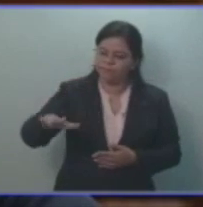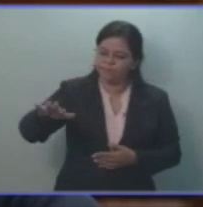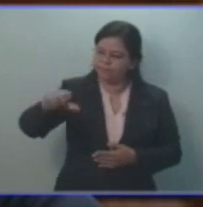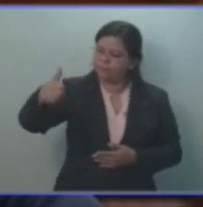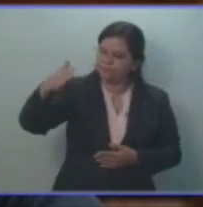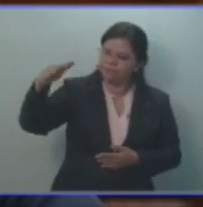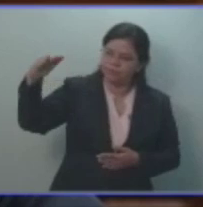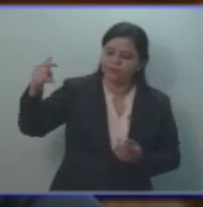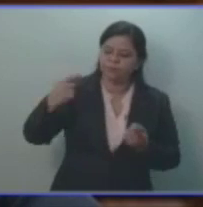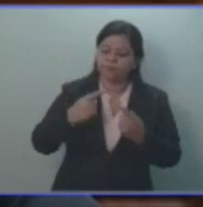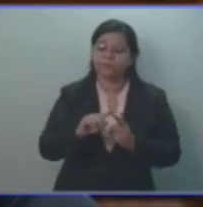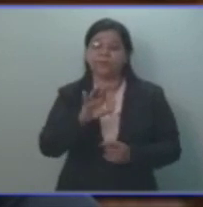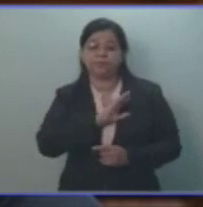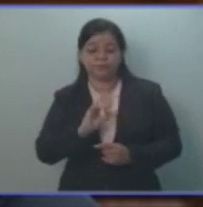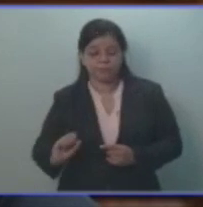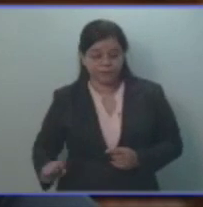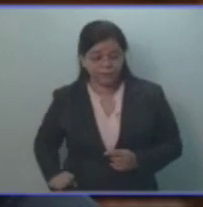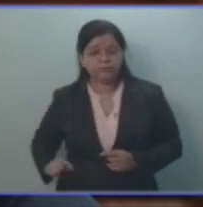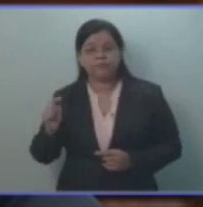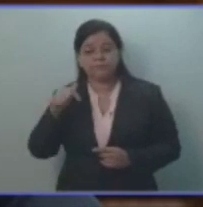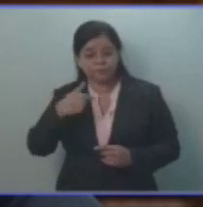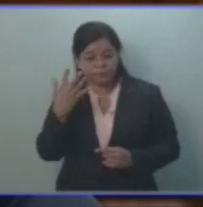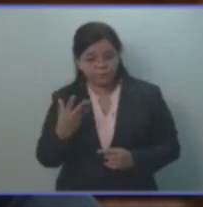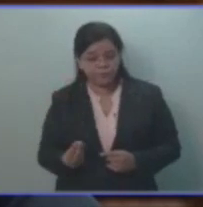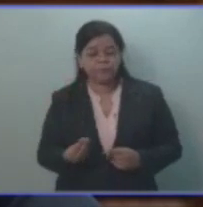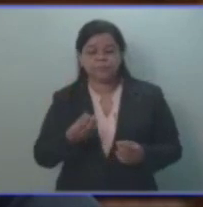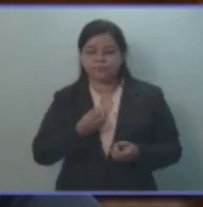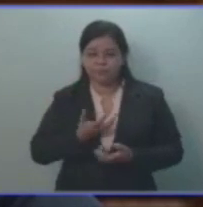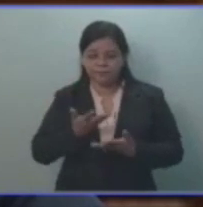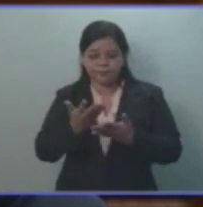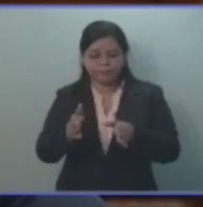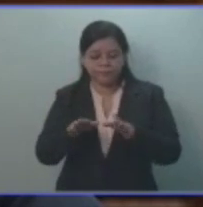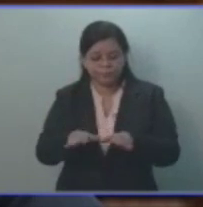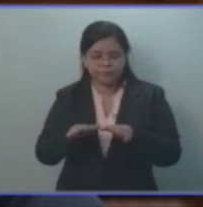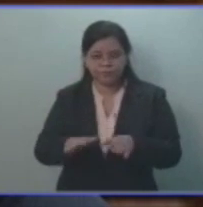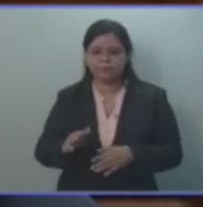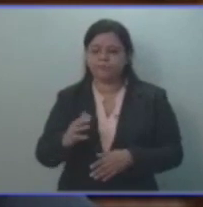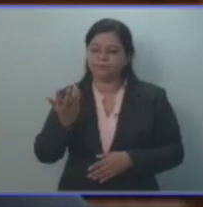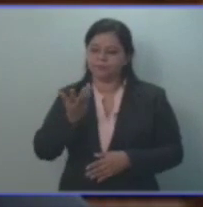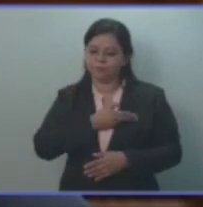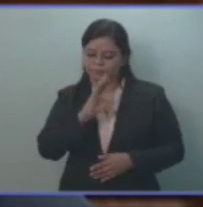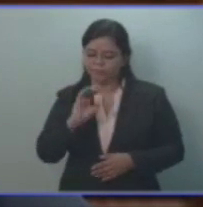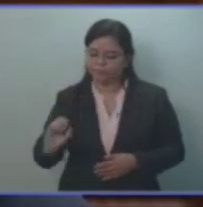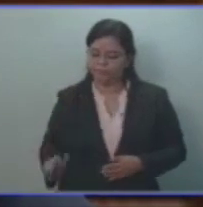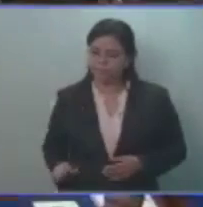lejanas, pero que El Salvador hoy les está agradeciendo poner en alto el nombre.